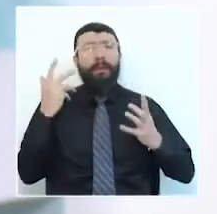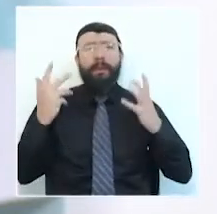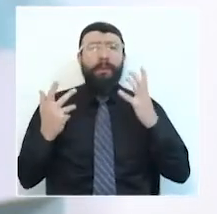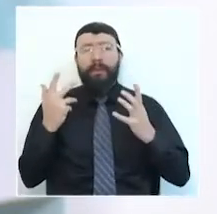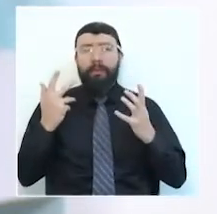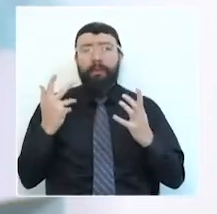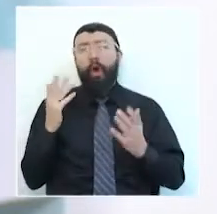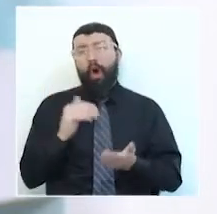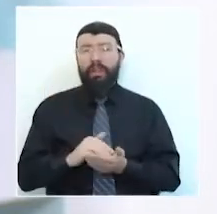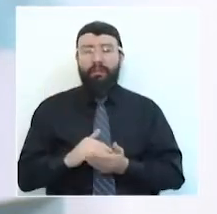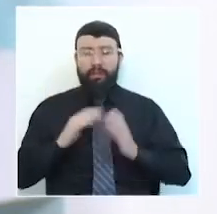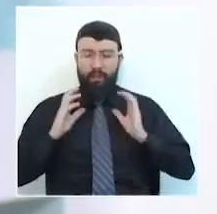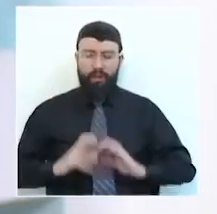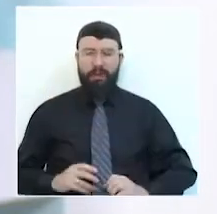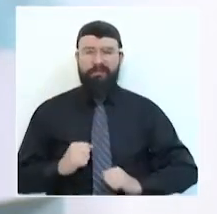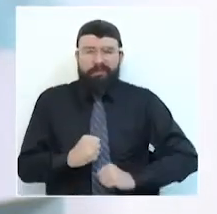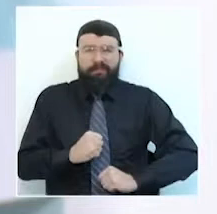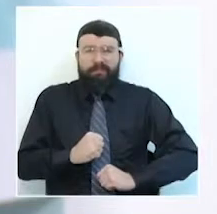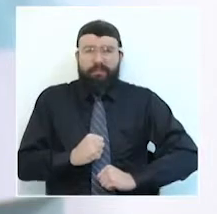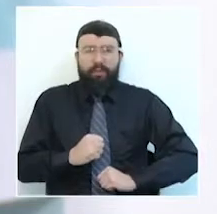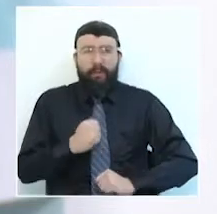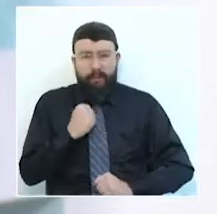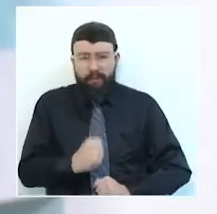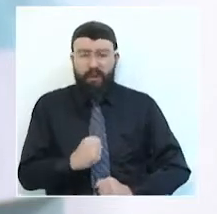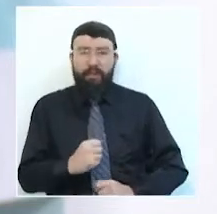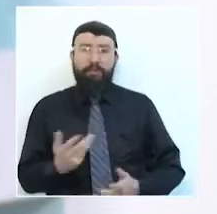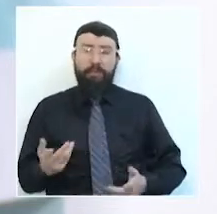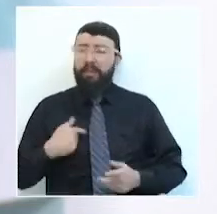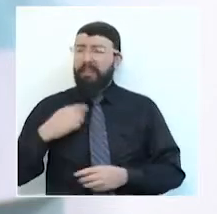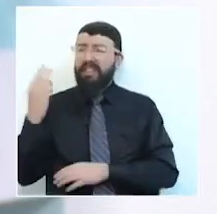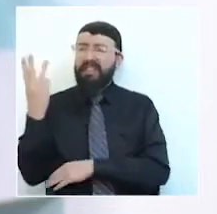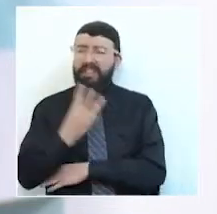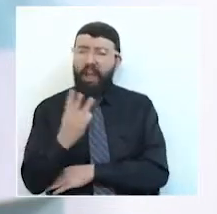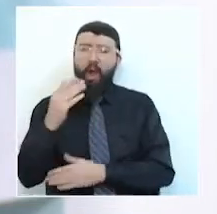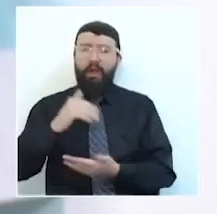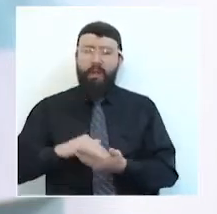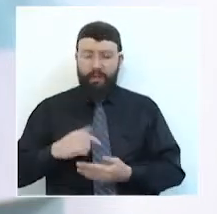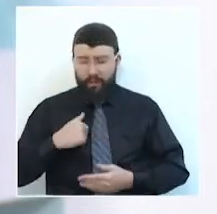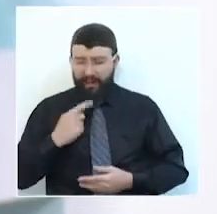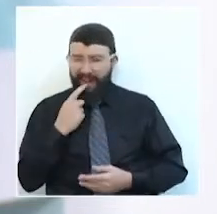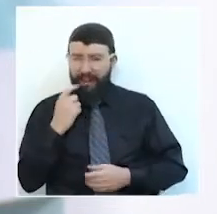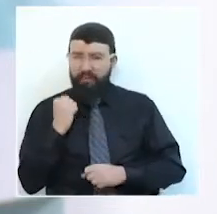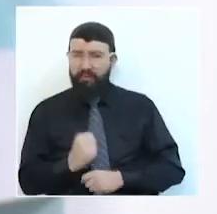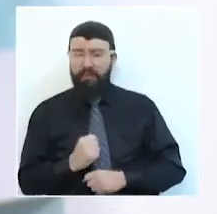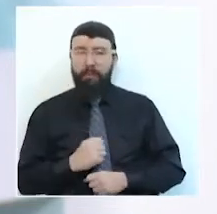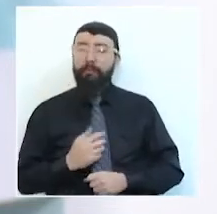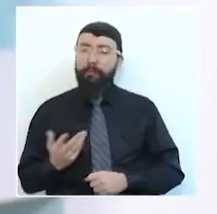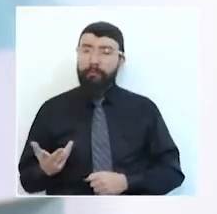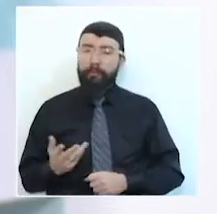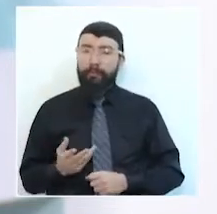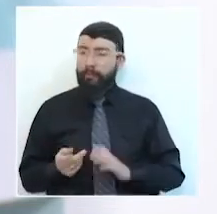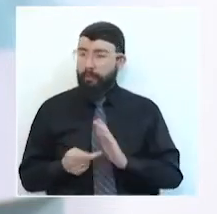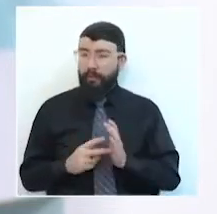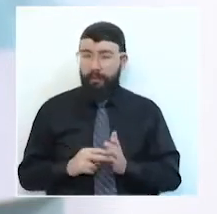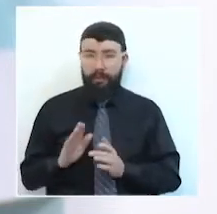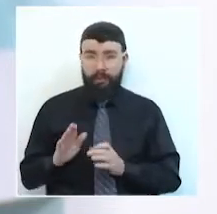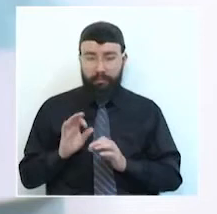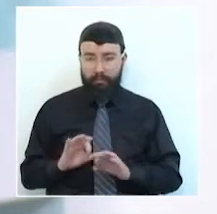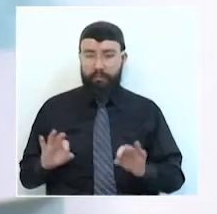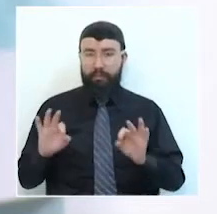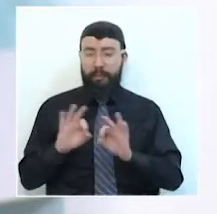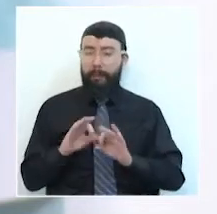y no encuentras esa paz al cabo de tres días vuelves a estar igual entonces es muy importante